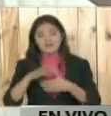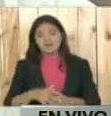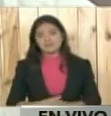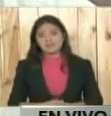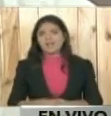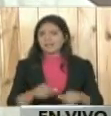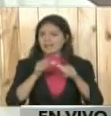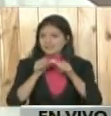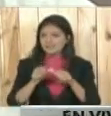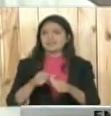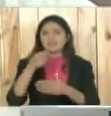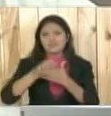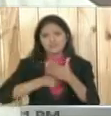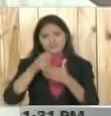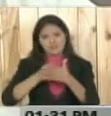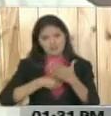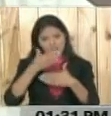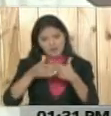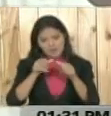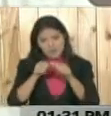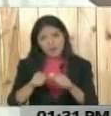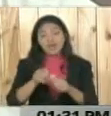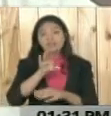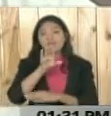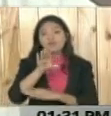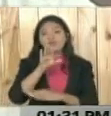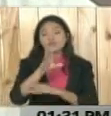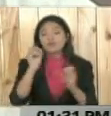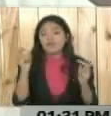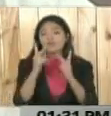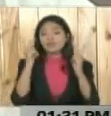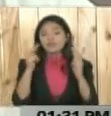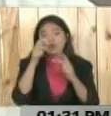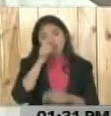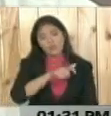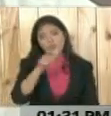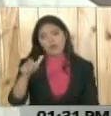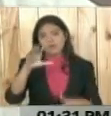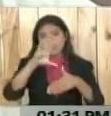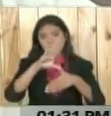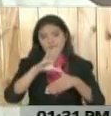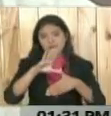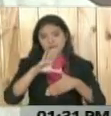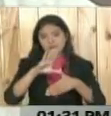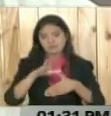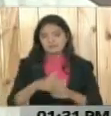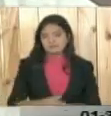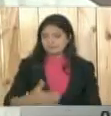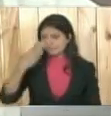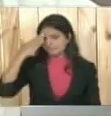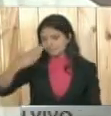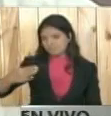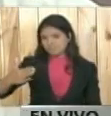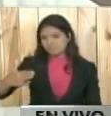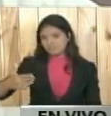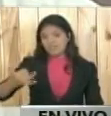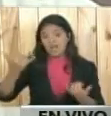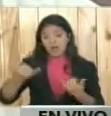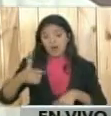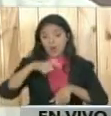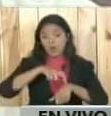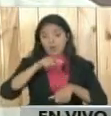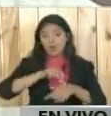que sigue marcando el rumbo del futuro victorioso de los pueblos de América Latina. Comandante, en la hora de la